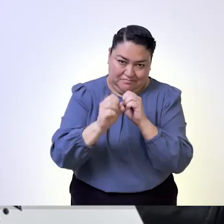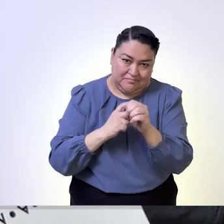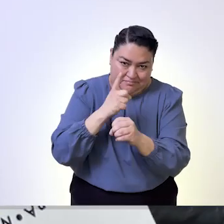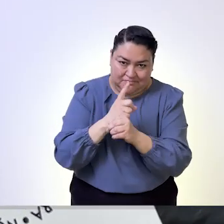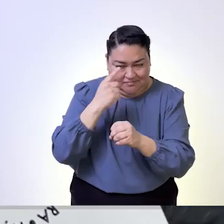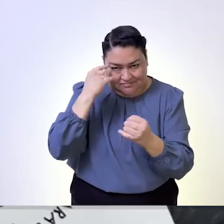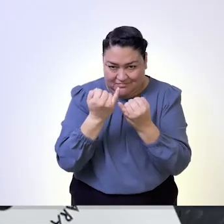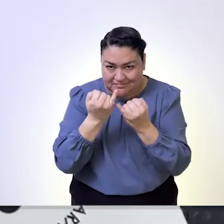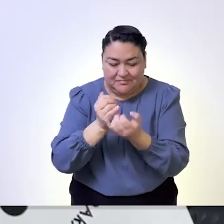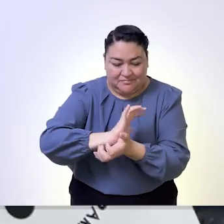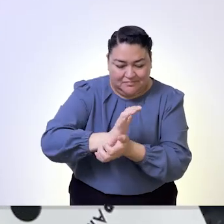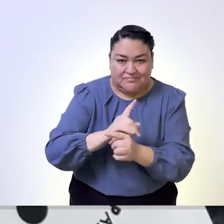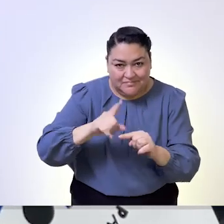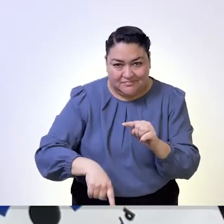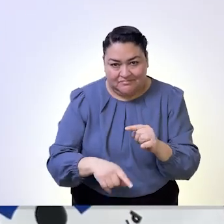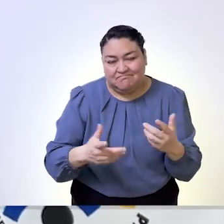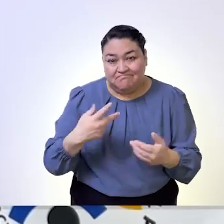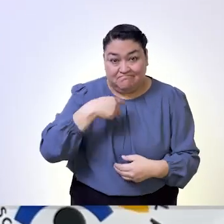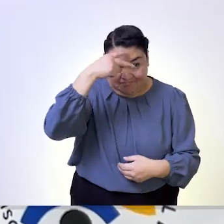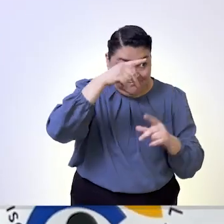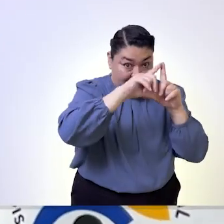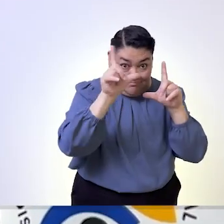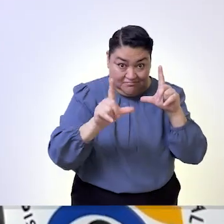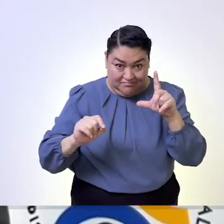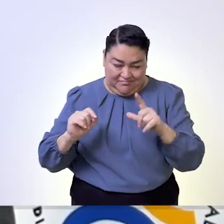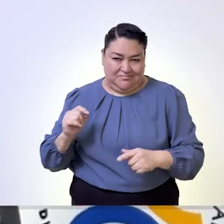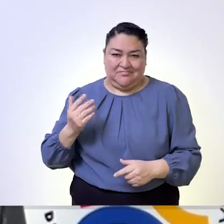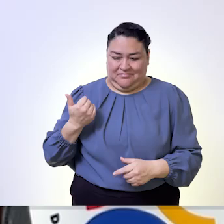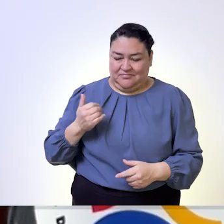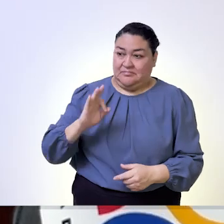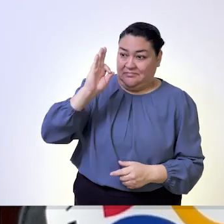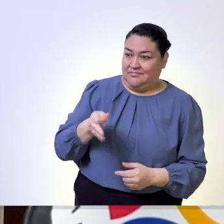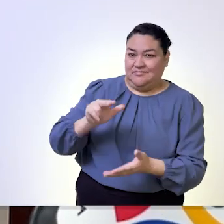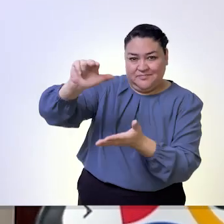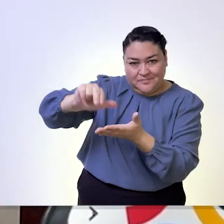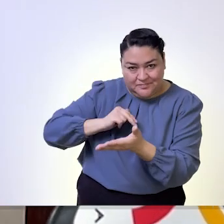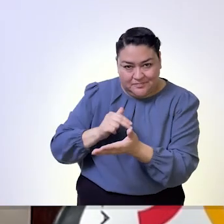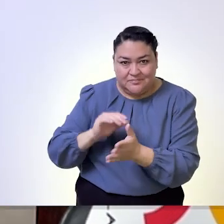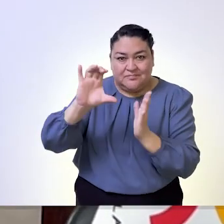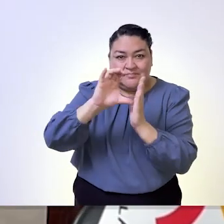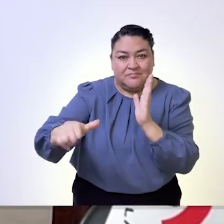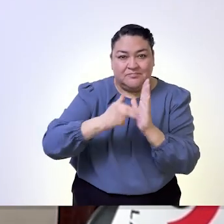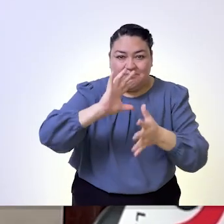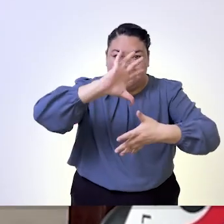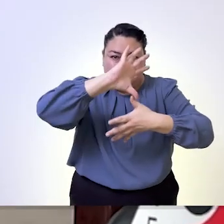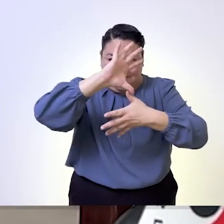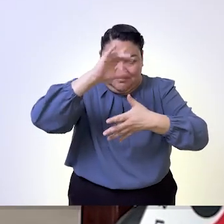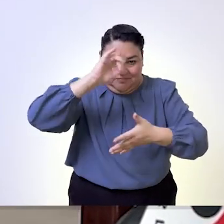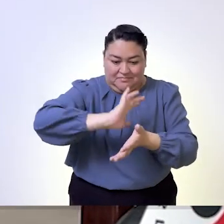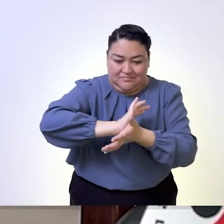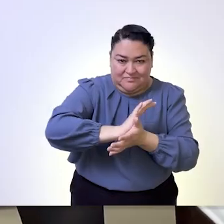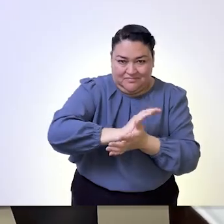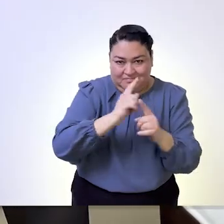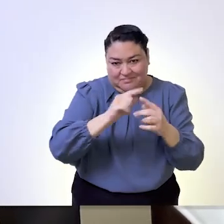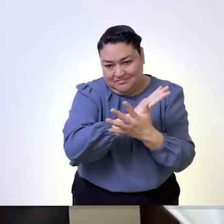y uno muy importante del cual recientemente México ha ratificado, que es la Convención